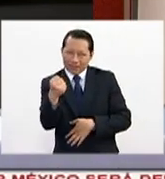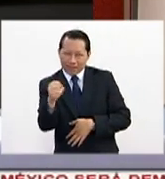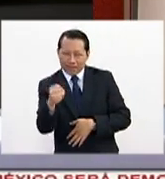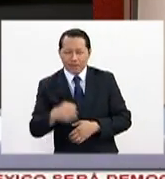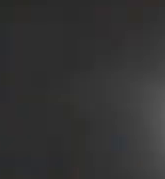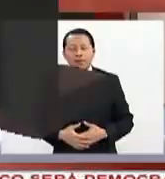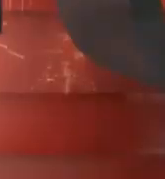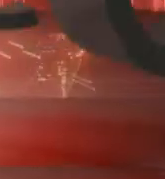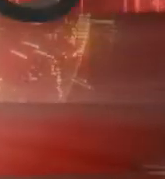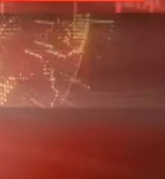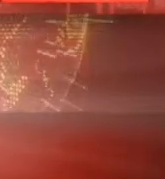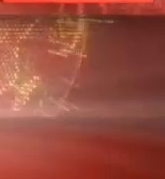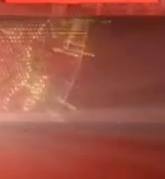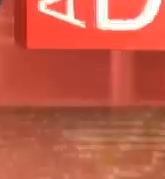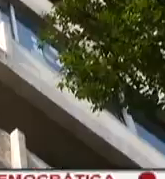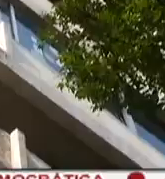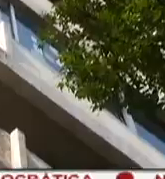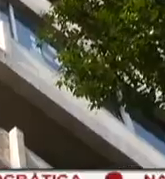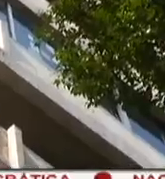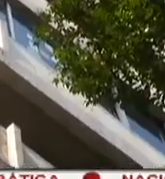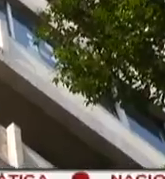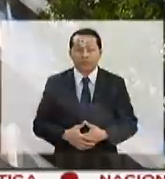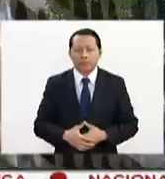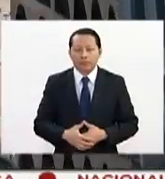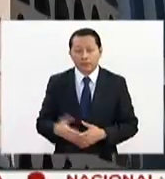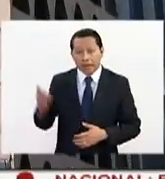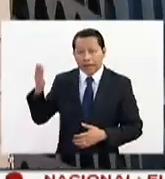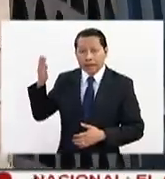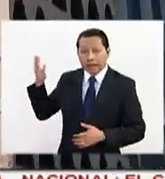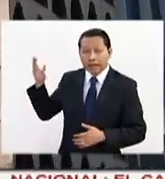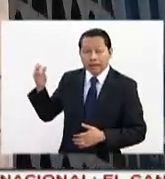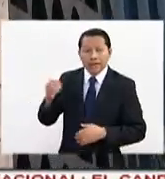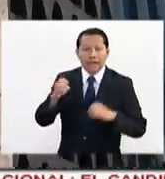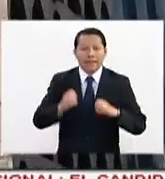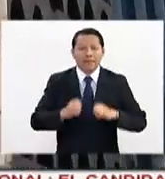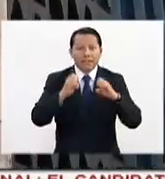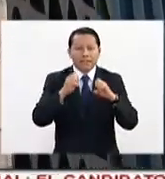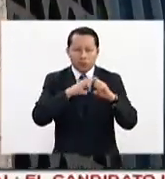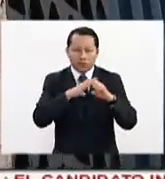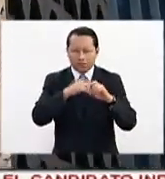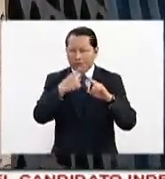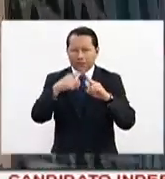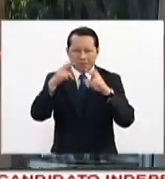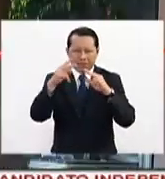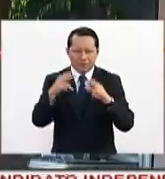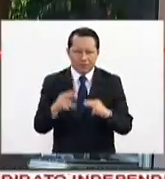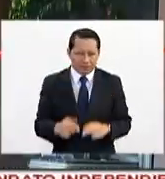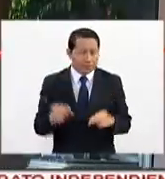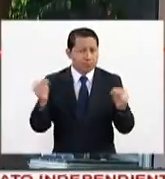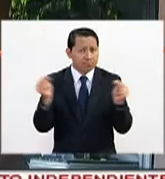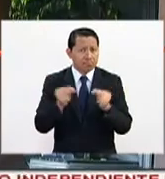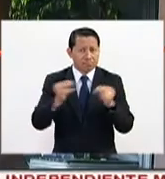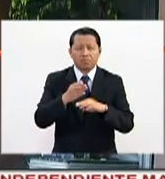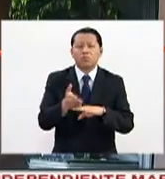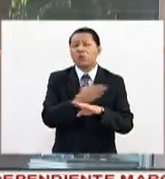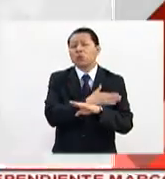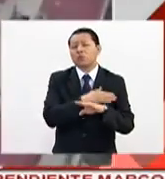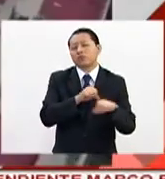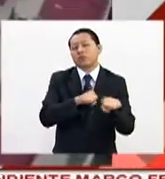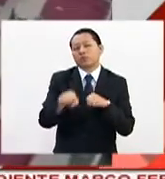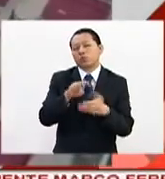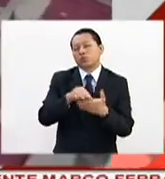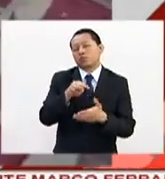septiembre. Estos son los primeros edificios que serán demolidos por los daños recibidos durante el sismo del 19 de